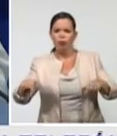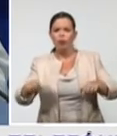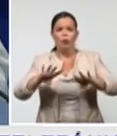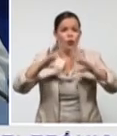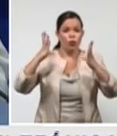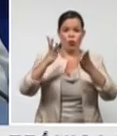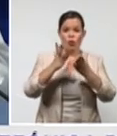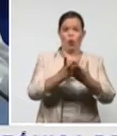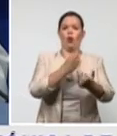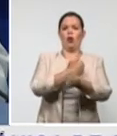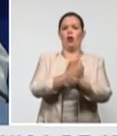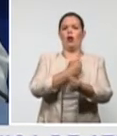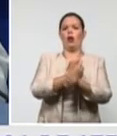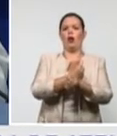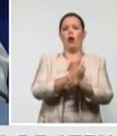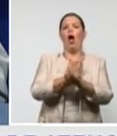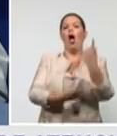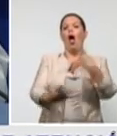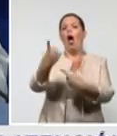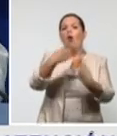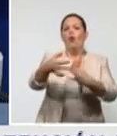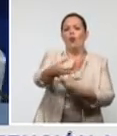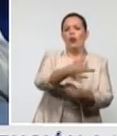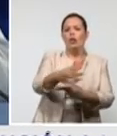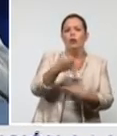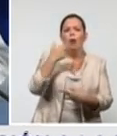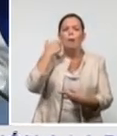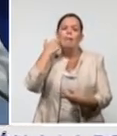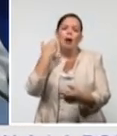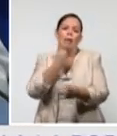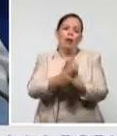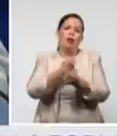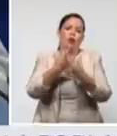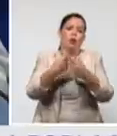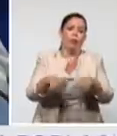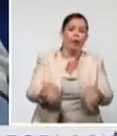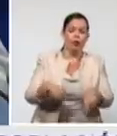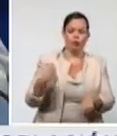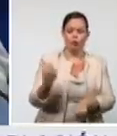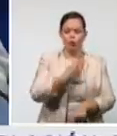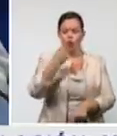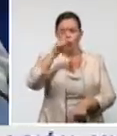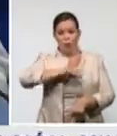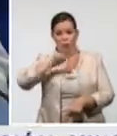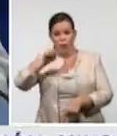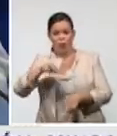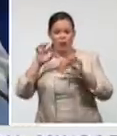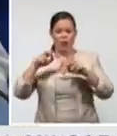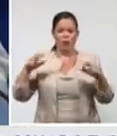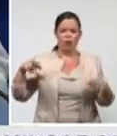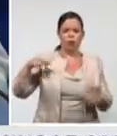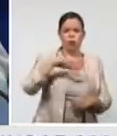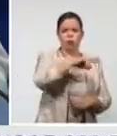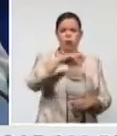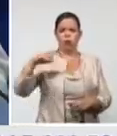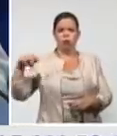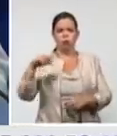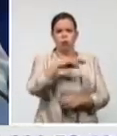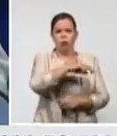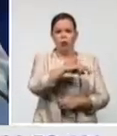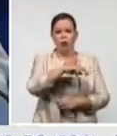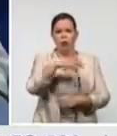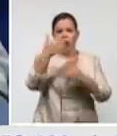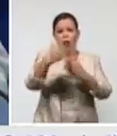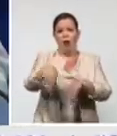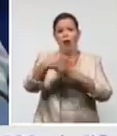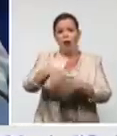transmisión, pero es que los cubanos nos movemos y en La Habana todavía más cuando, como se ha